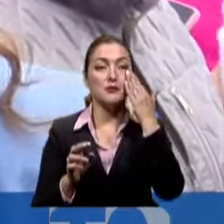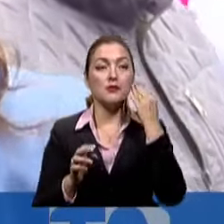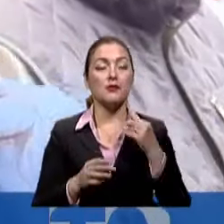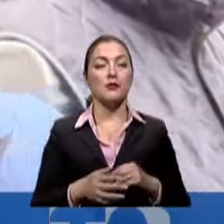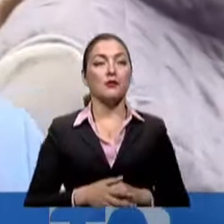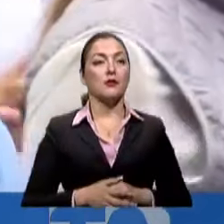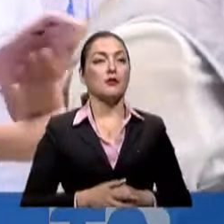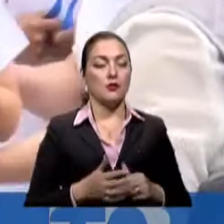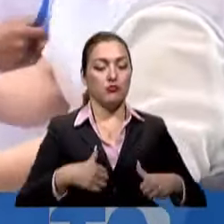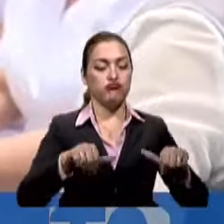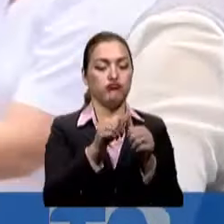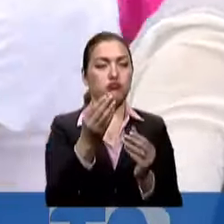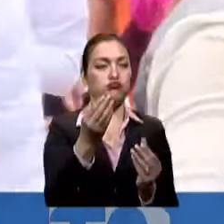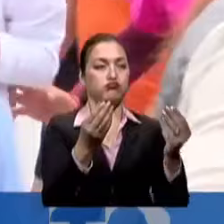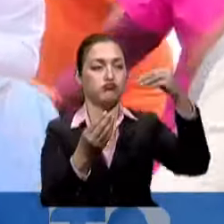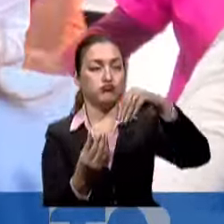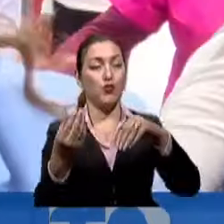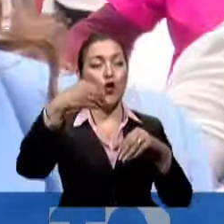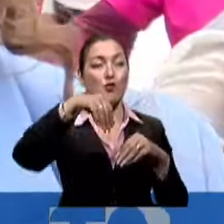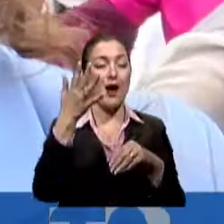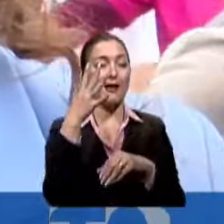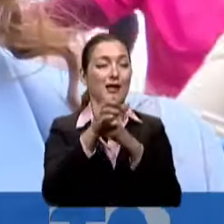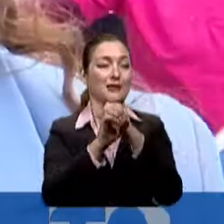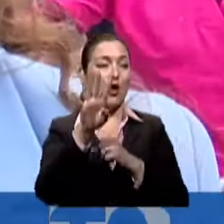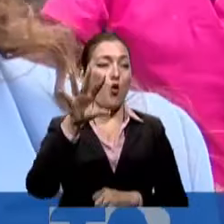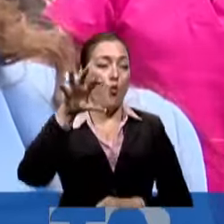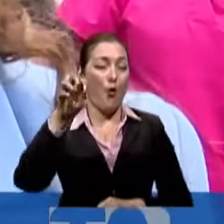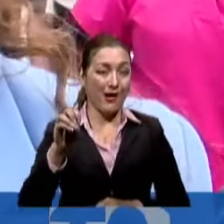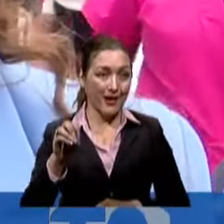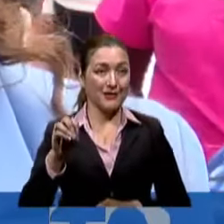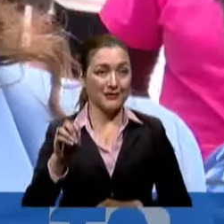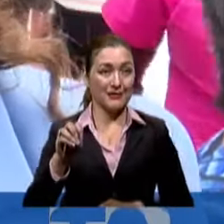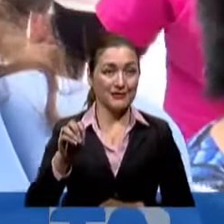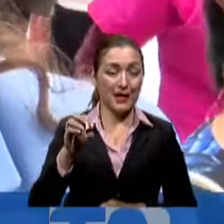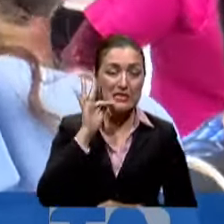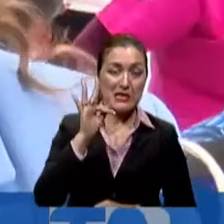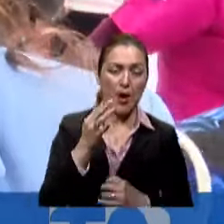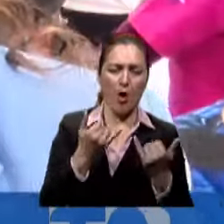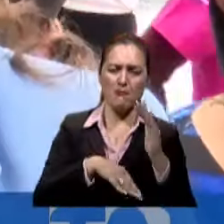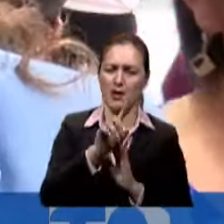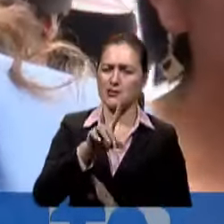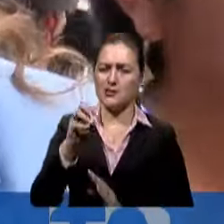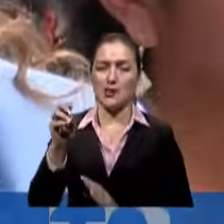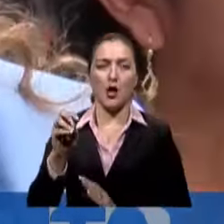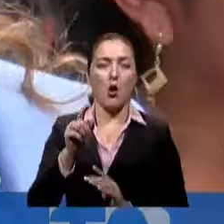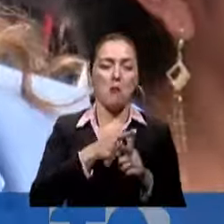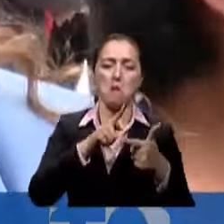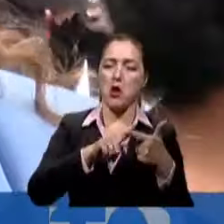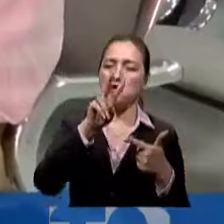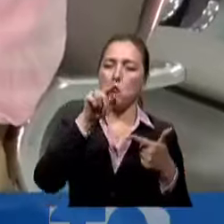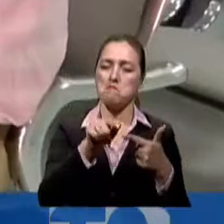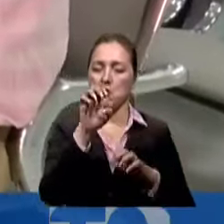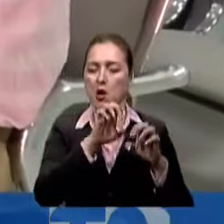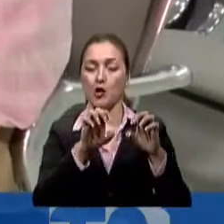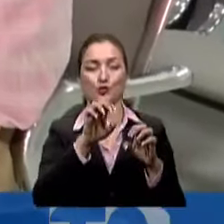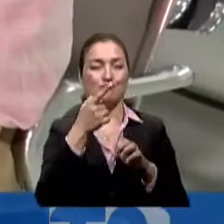laboratorio en el cual hemos repotenciado. Antes hacíamos solo 40 exámenes, ahora tenemos más de 100 exámenes y hacemos un promedio de 2.000 determinaciones al día.